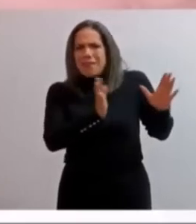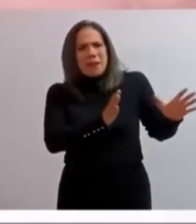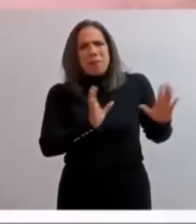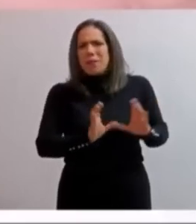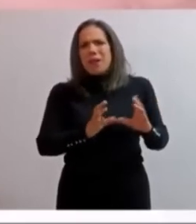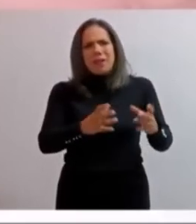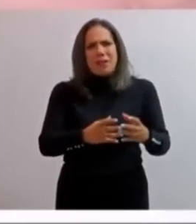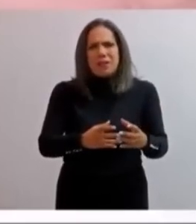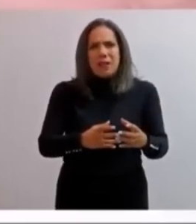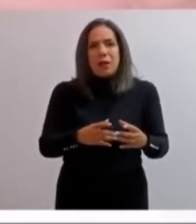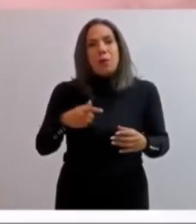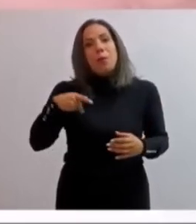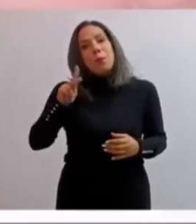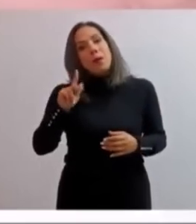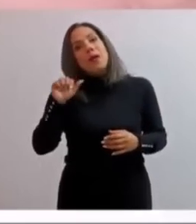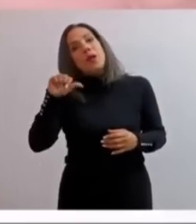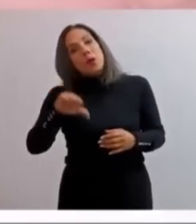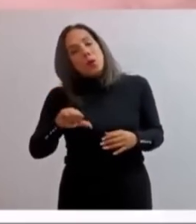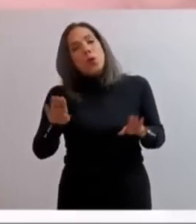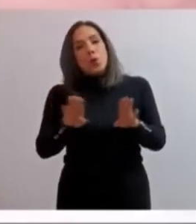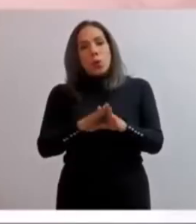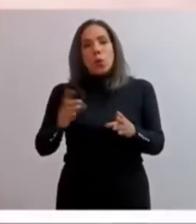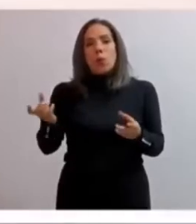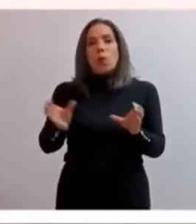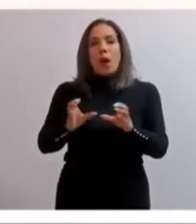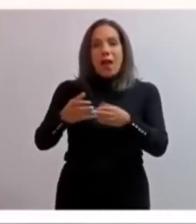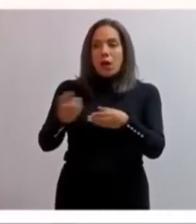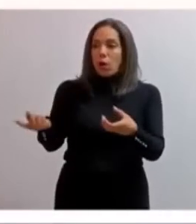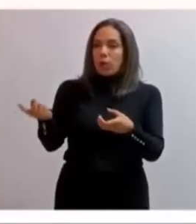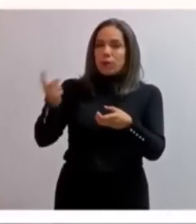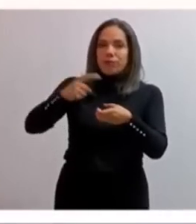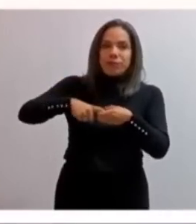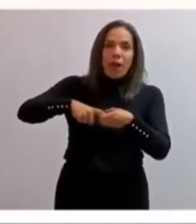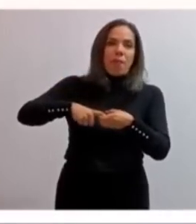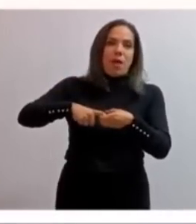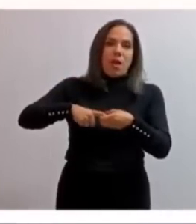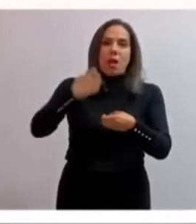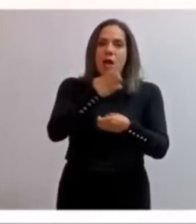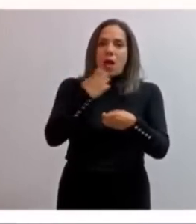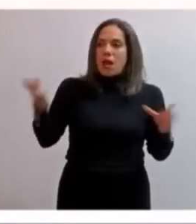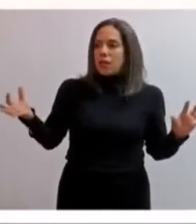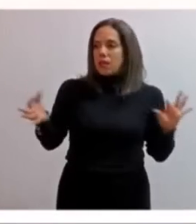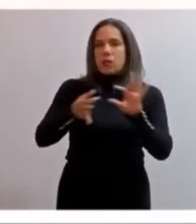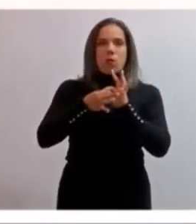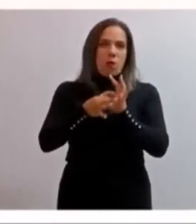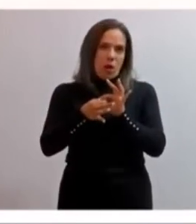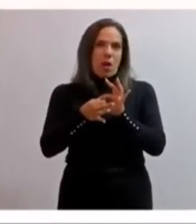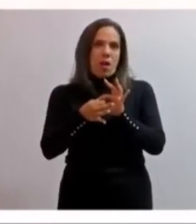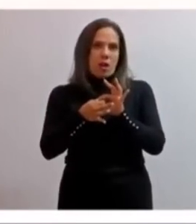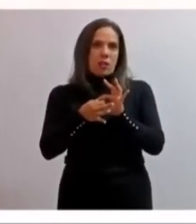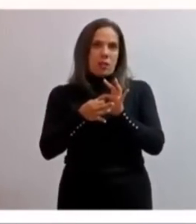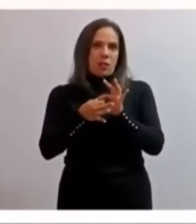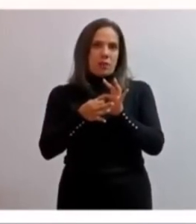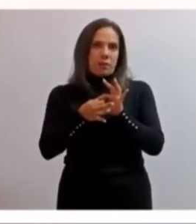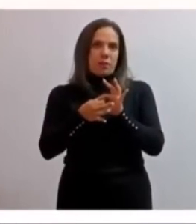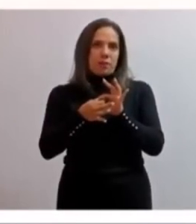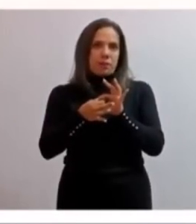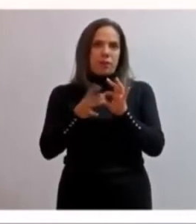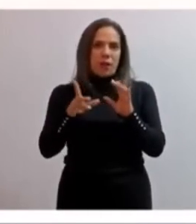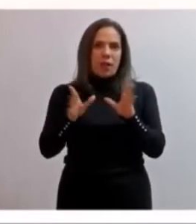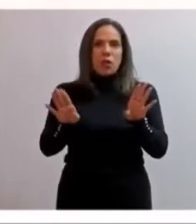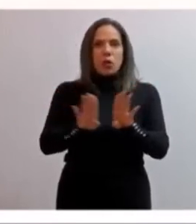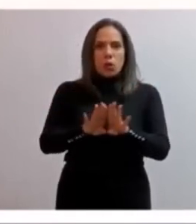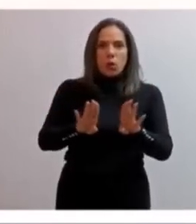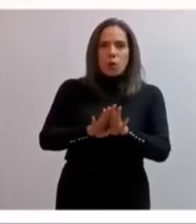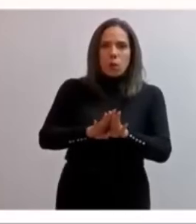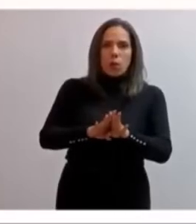es que la comunidad también entre a la escuela. Y esta integración es con la comunidad. Esta integración es